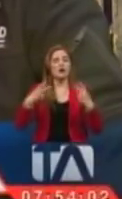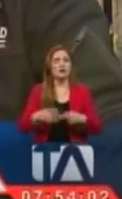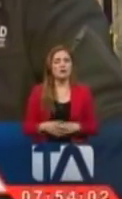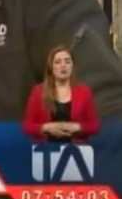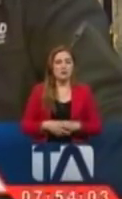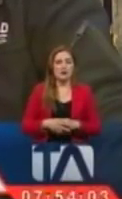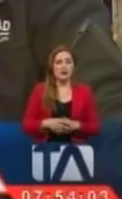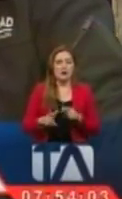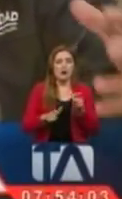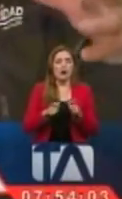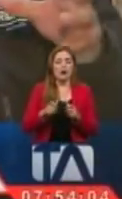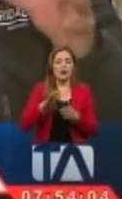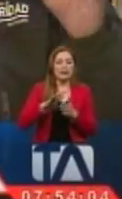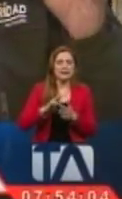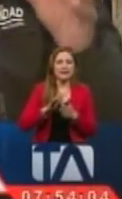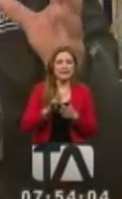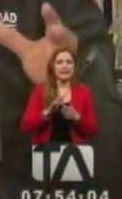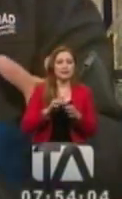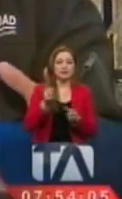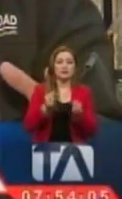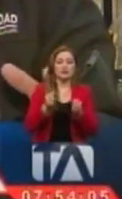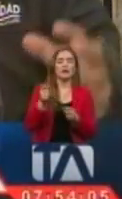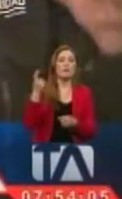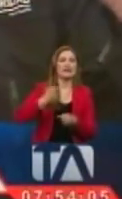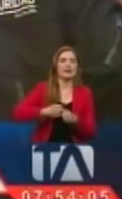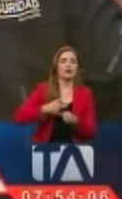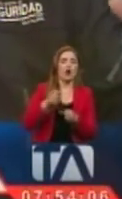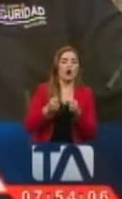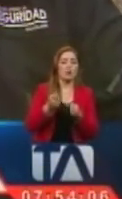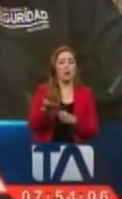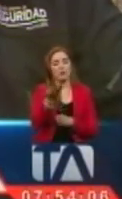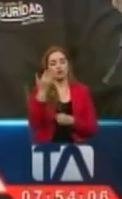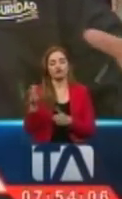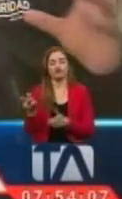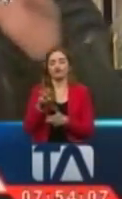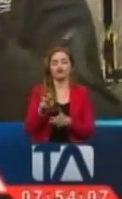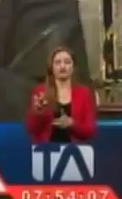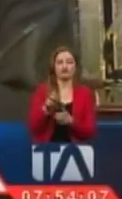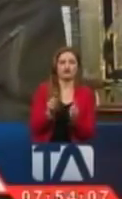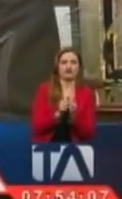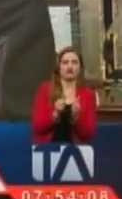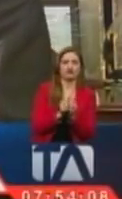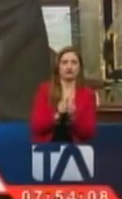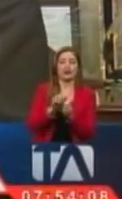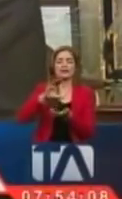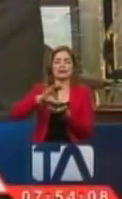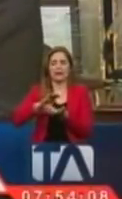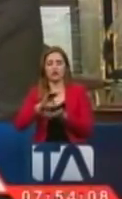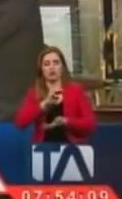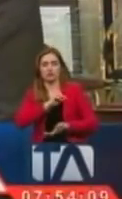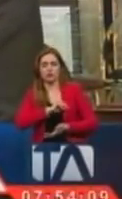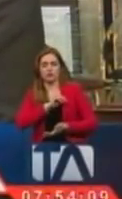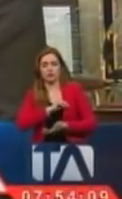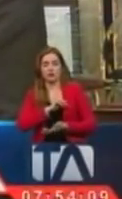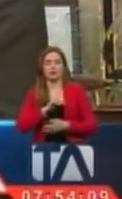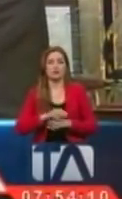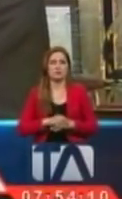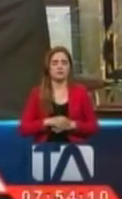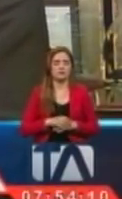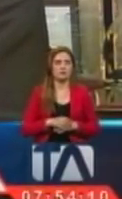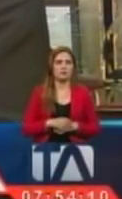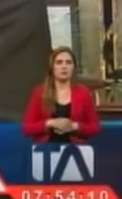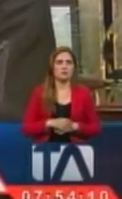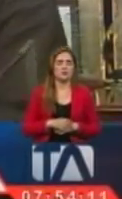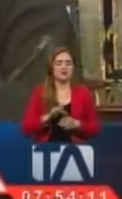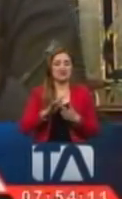las personas con doble vulnerabilidad que eran en un vehículo específico con personal específico hacia el ctt del municipio y del gobierno provincial por tener